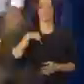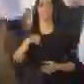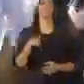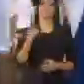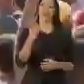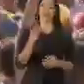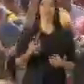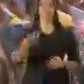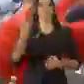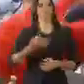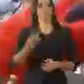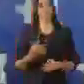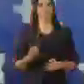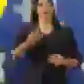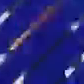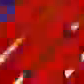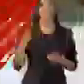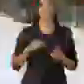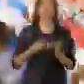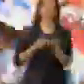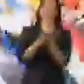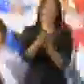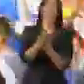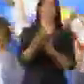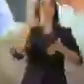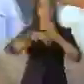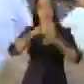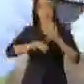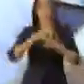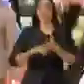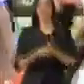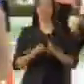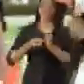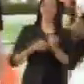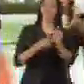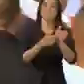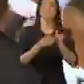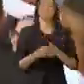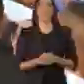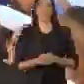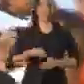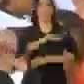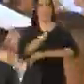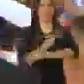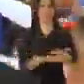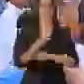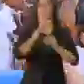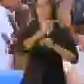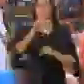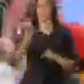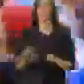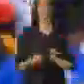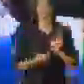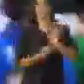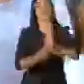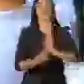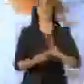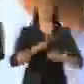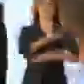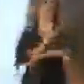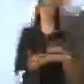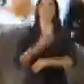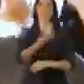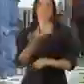uno de nosotros es auténtico. Admiro la perseverancia y la lucha, la disciplina y la fuerza que ustedes